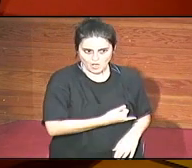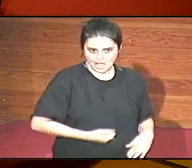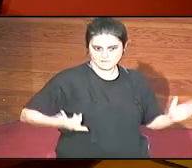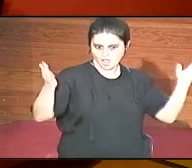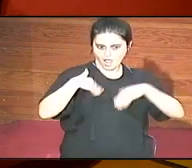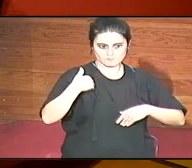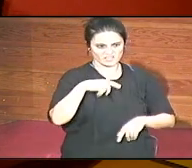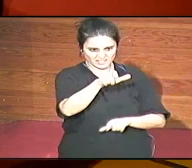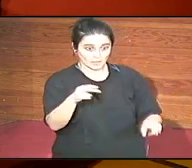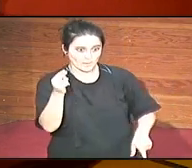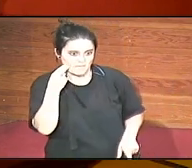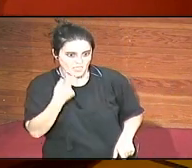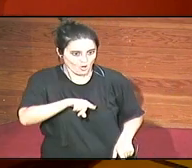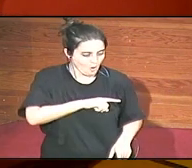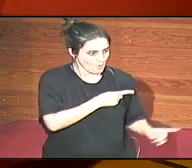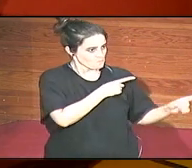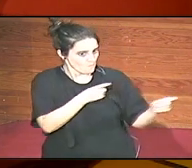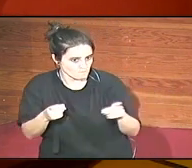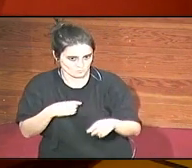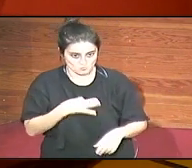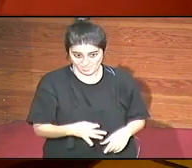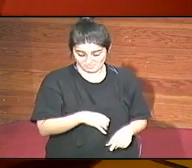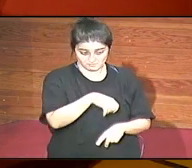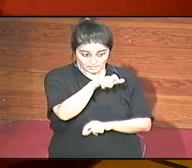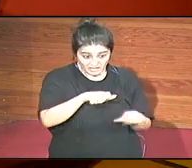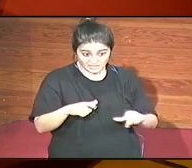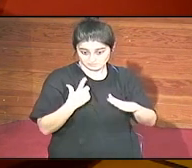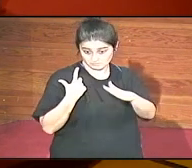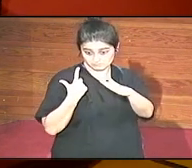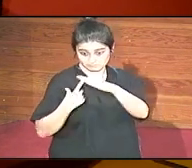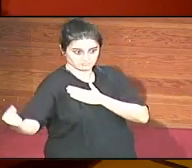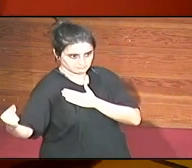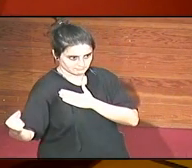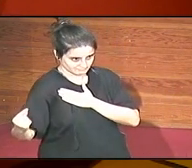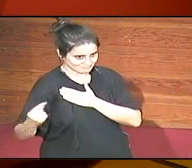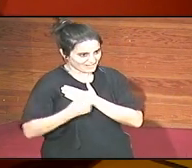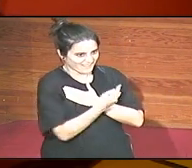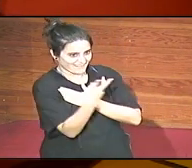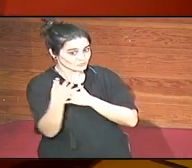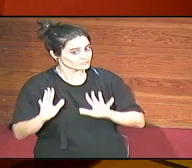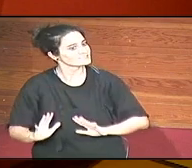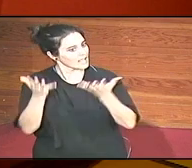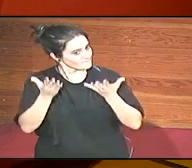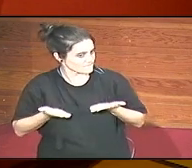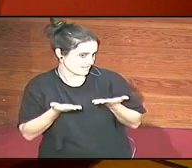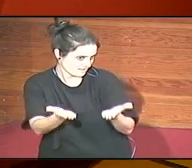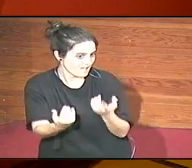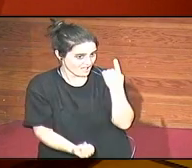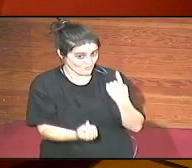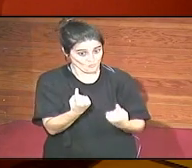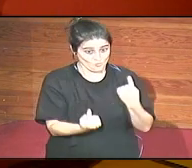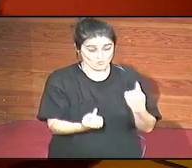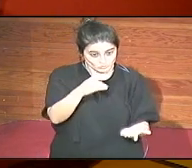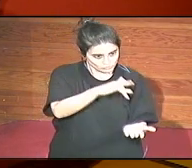y gente que se arriesgaba a huir y que te pillara para salvar a los demás es constante